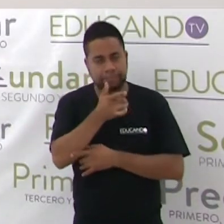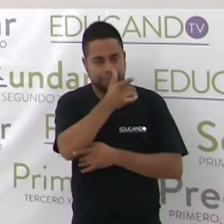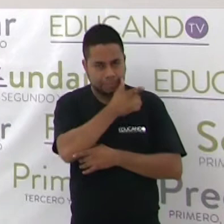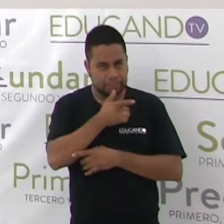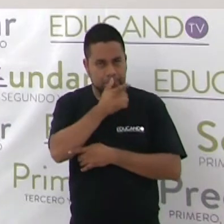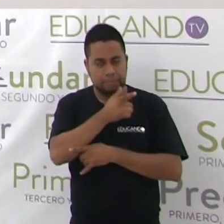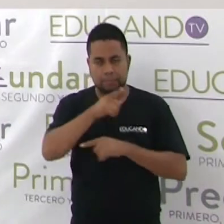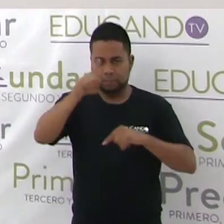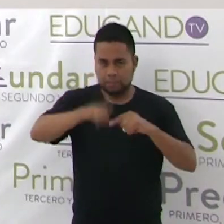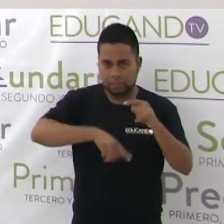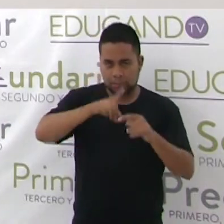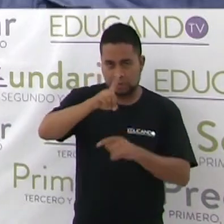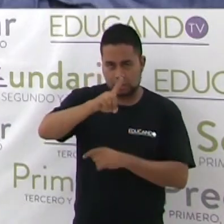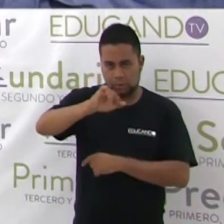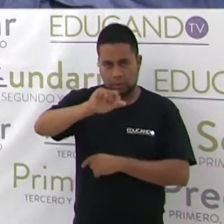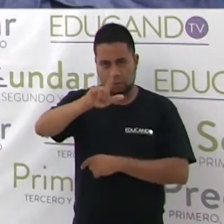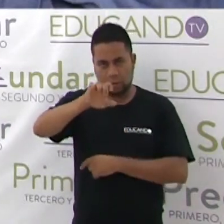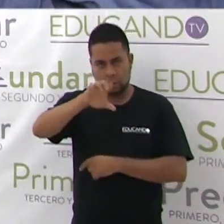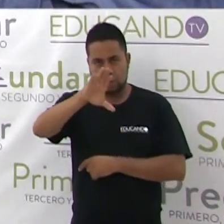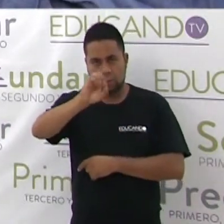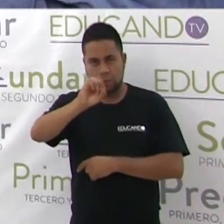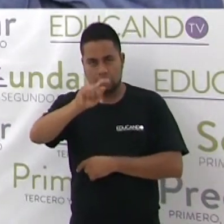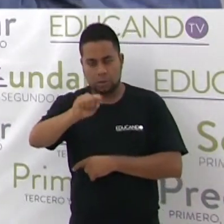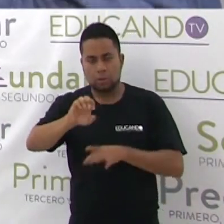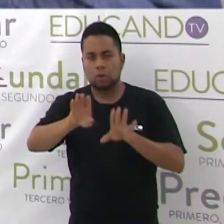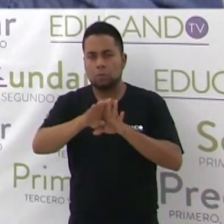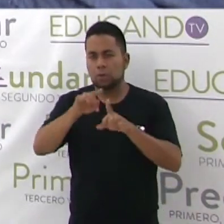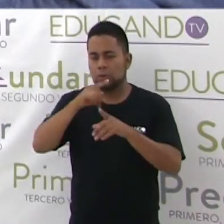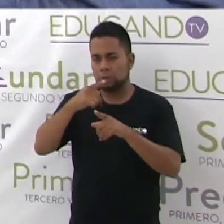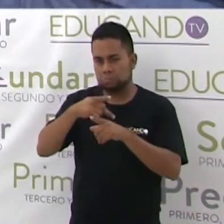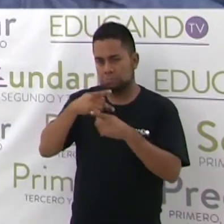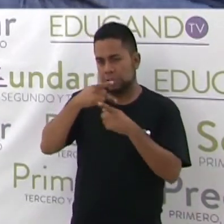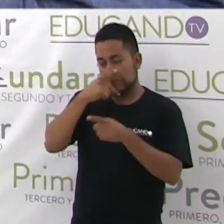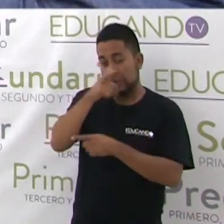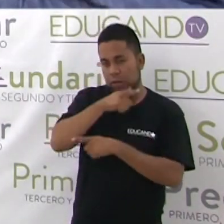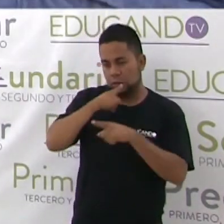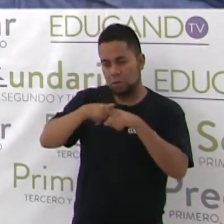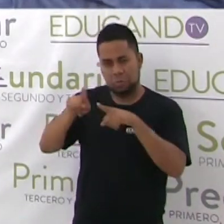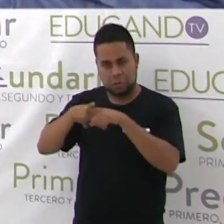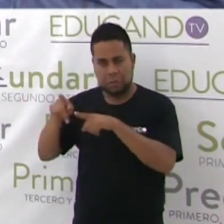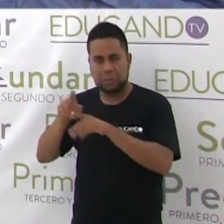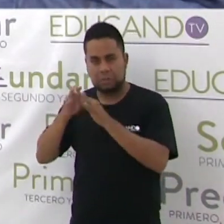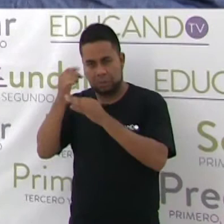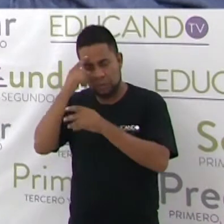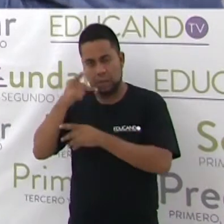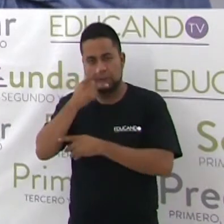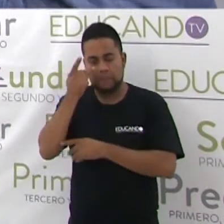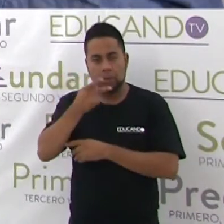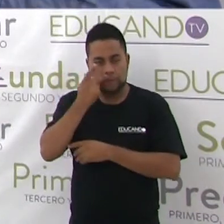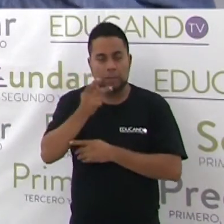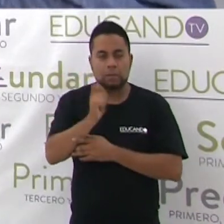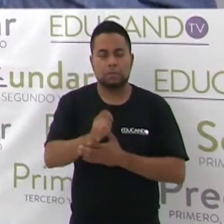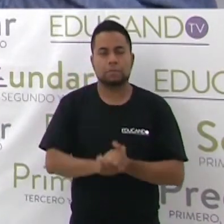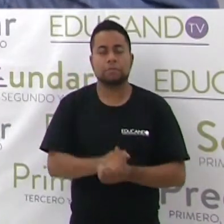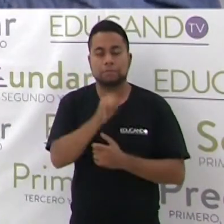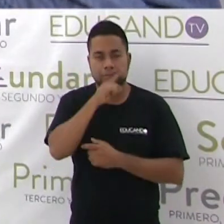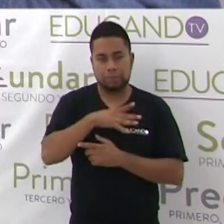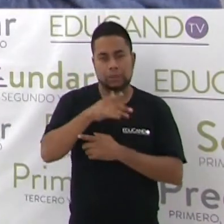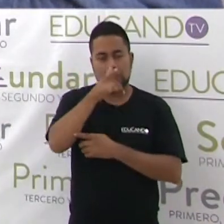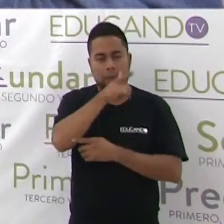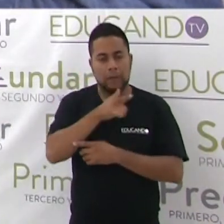recordemos que dialectos son las diferentes formas en cómo se pronuncia una lengua. Bien, entonces también tenemos la